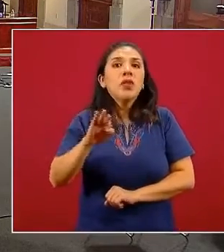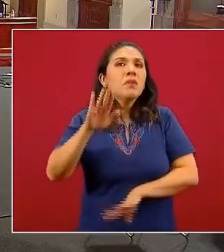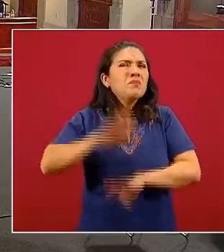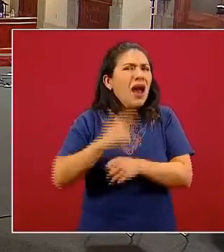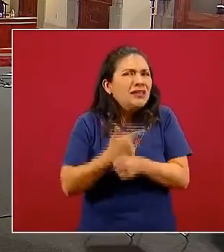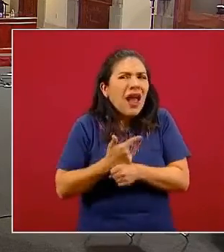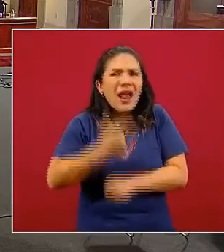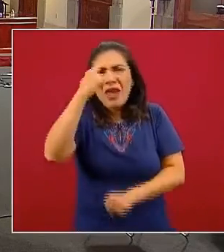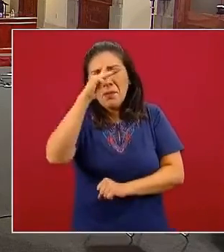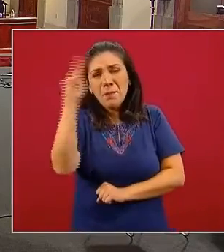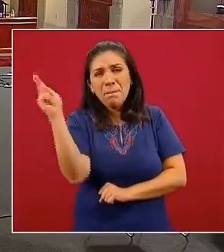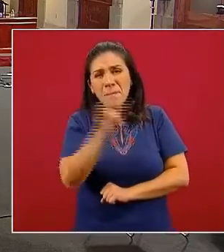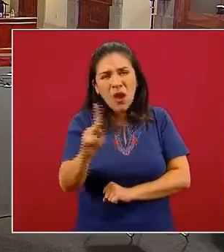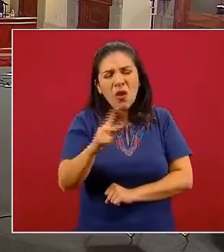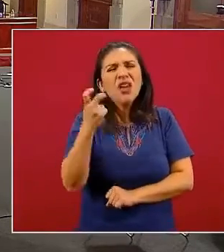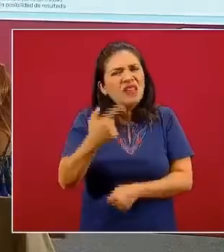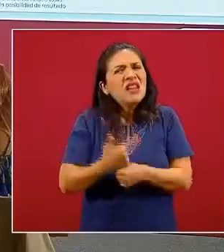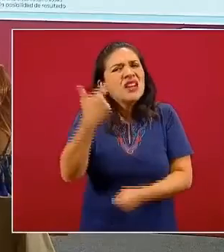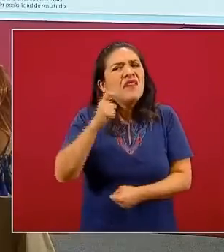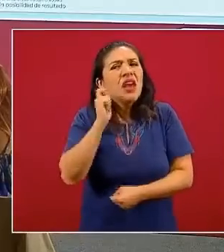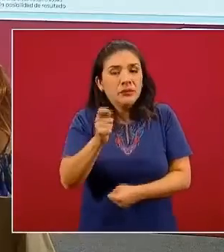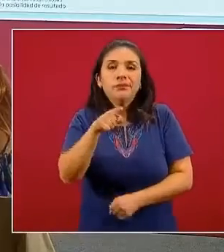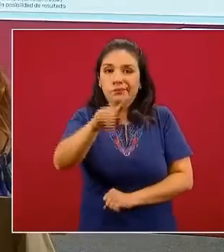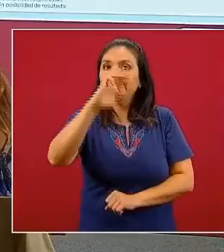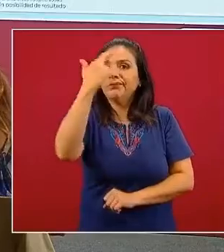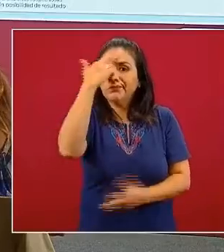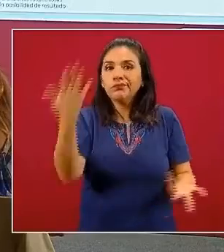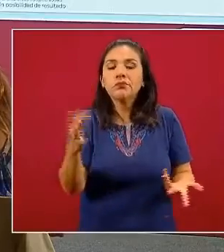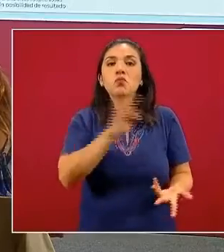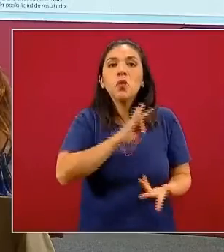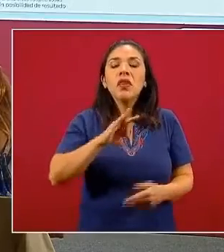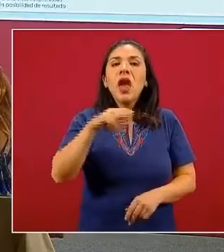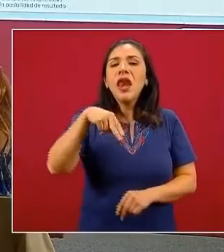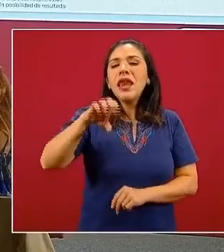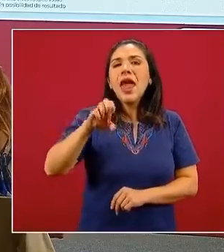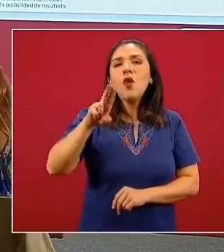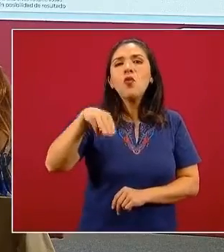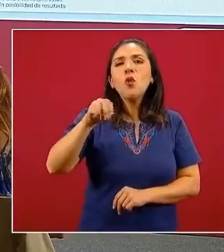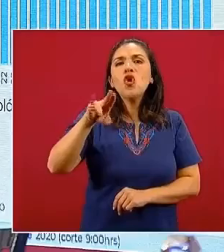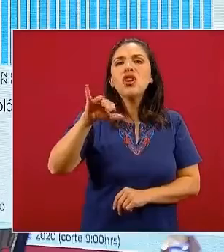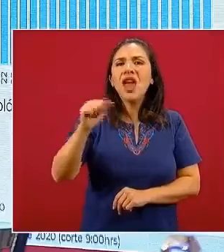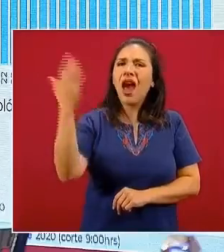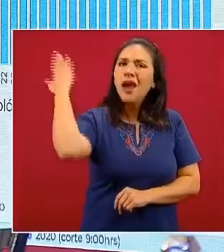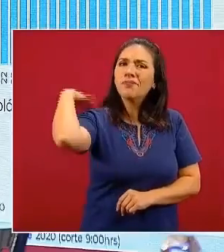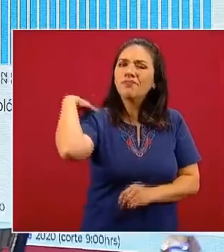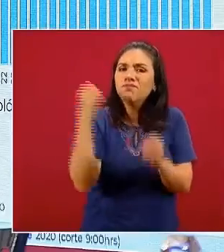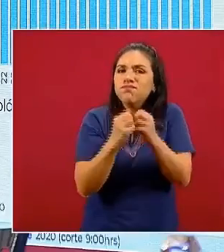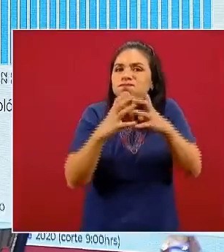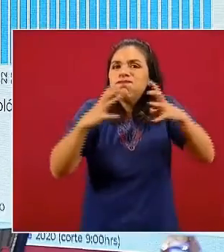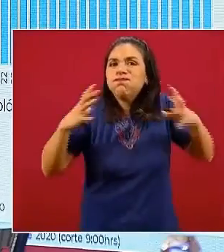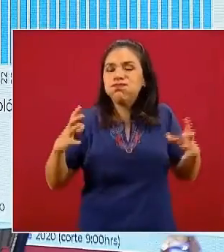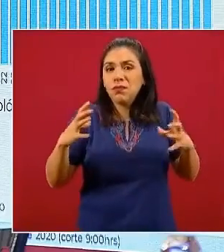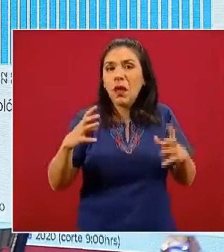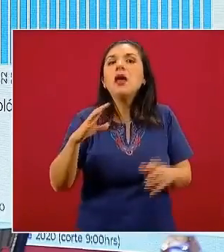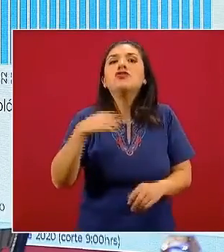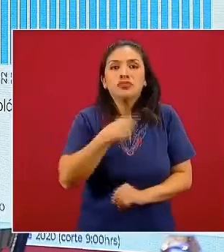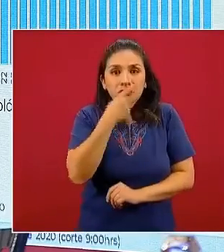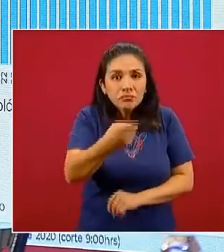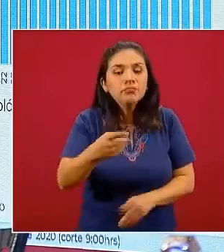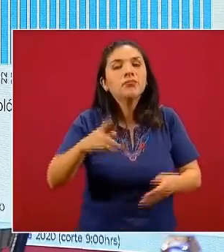más grave de COVID. ¿Cuál es la forma más grave de COVID? Recordémoslo: neumonía, un daño inflamatorio a los pulmones. ¿Por qué lo